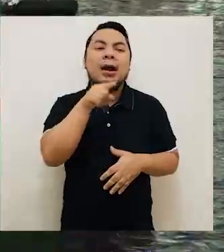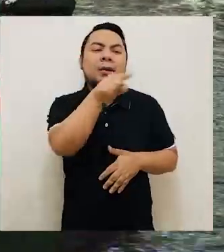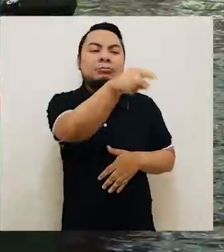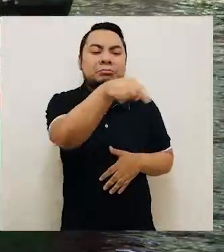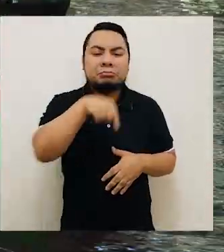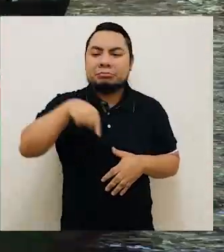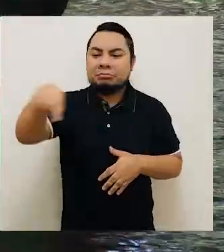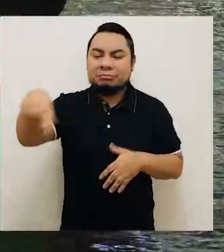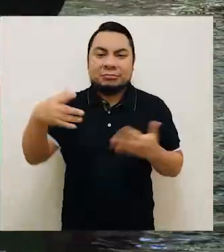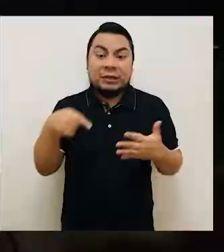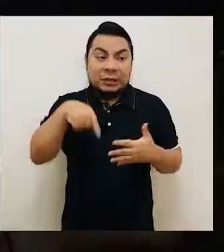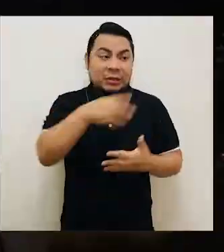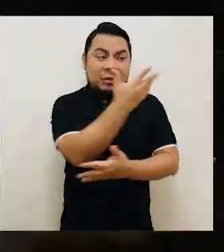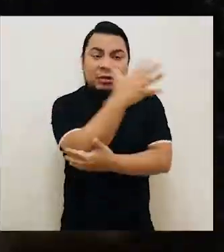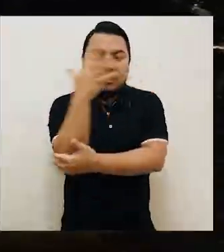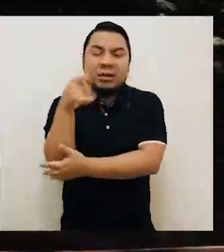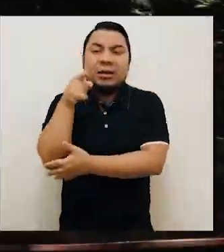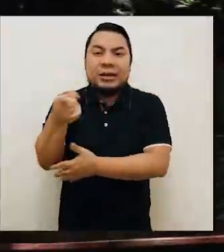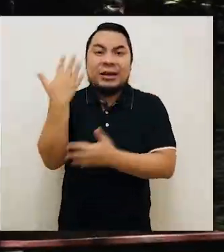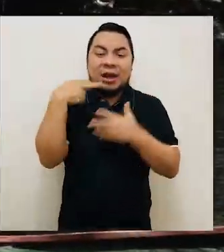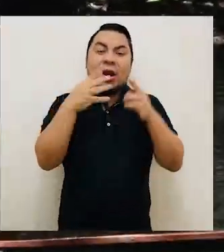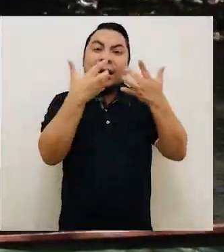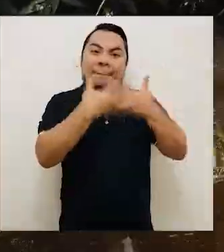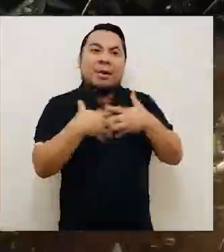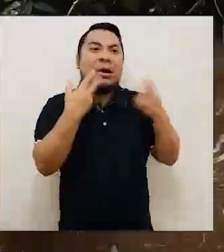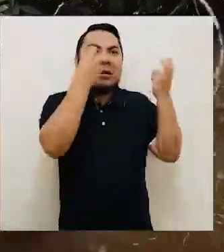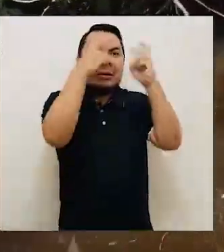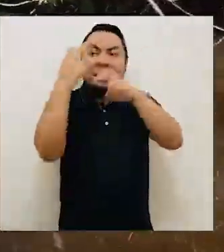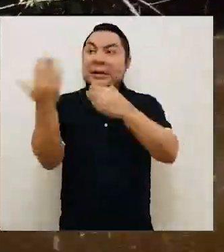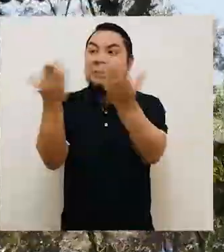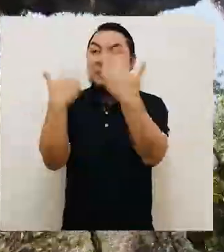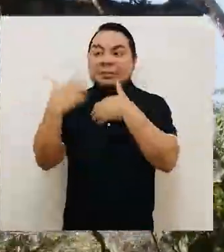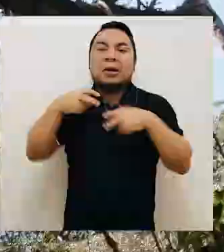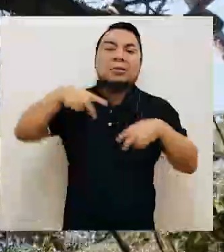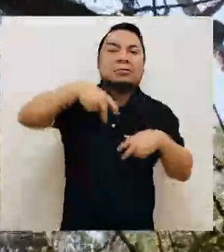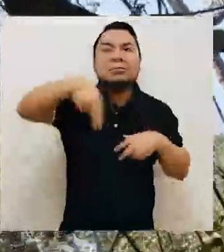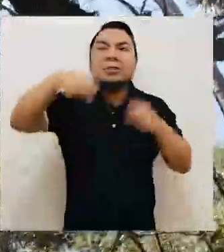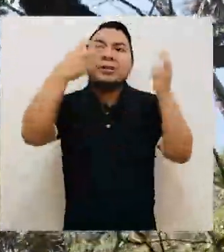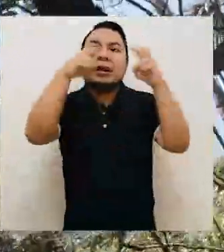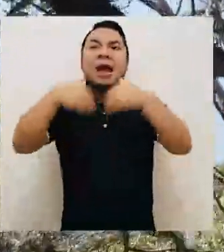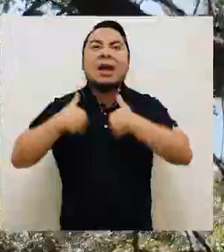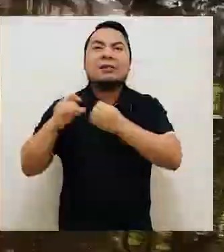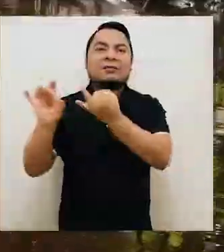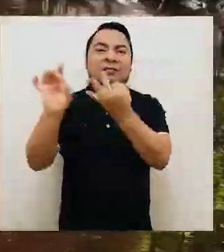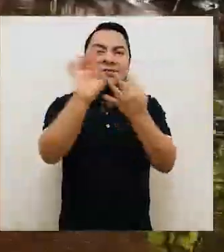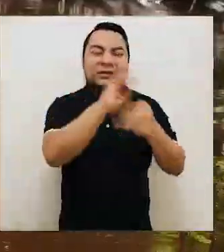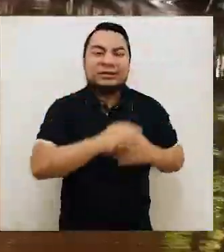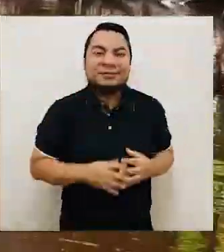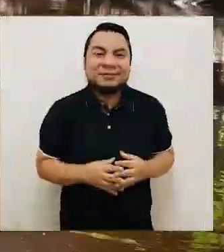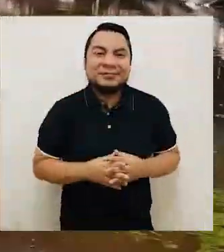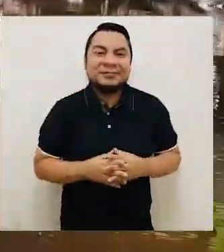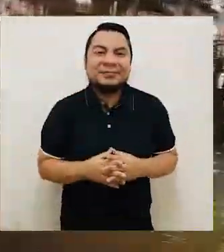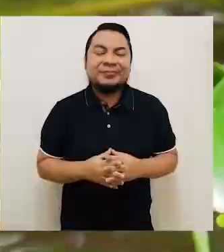de conservación. Lo que ofrece son paseos fluviales en una selva natural viendo animales en su hábitat.